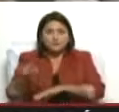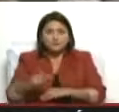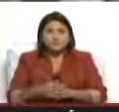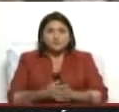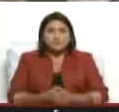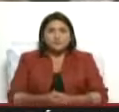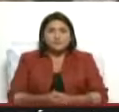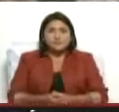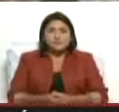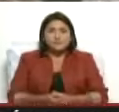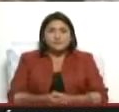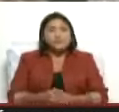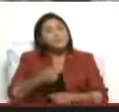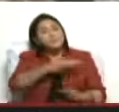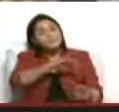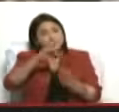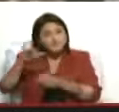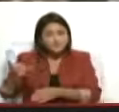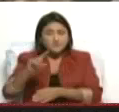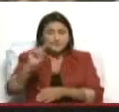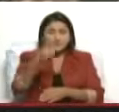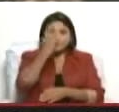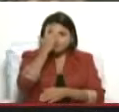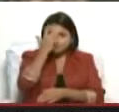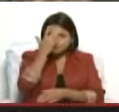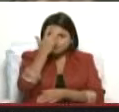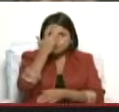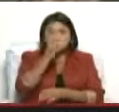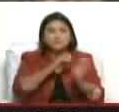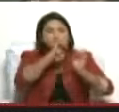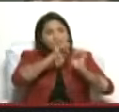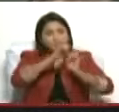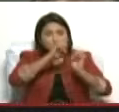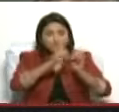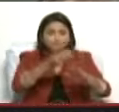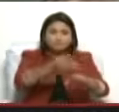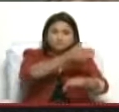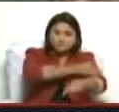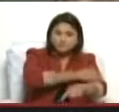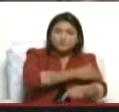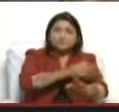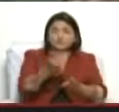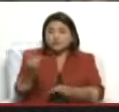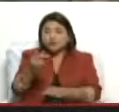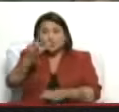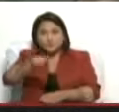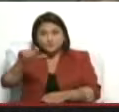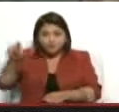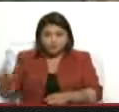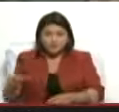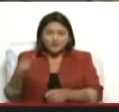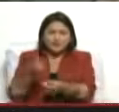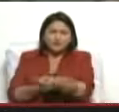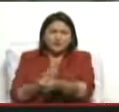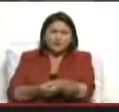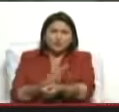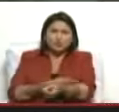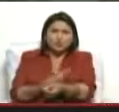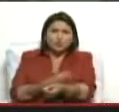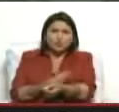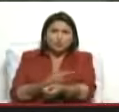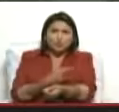primero de febrero una audiencia preliminar donde estas dos personas Natalia améstica y Guillermo améstica